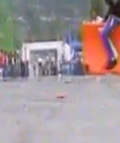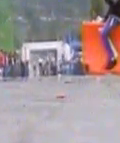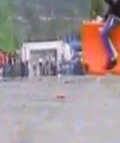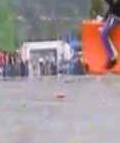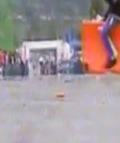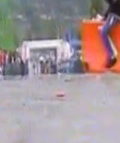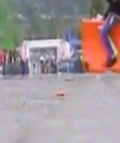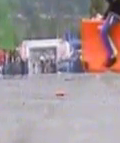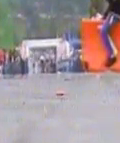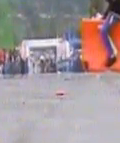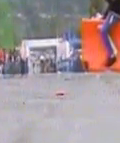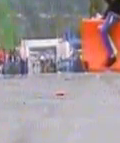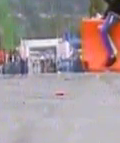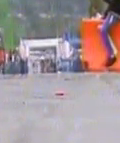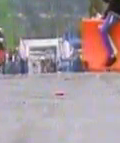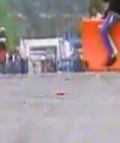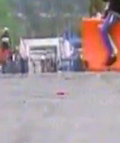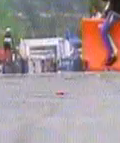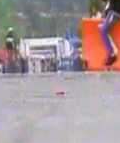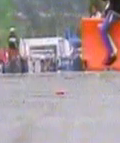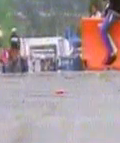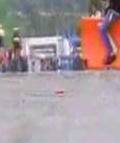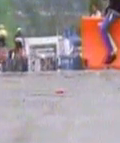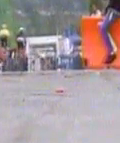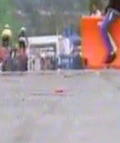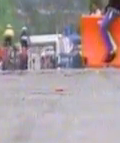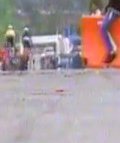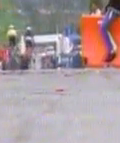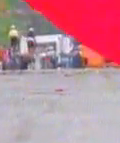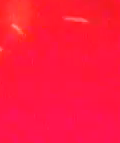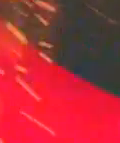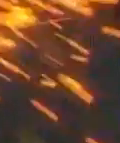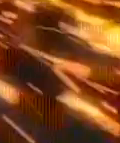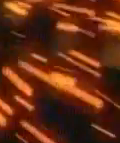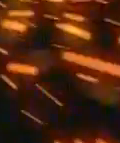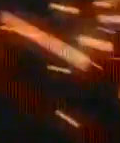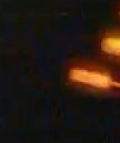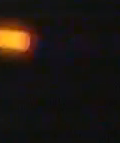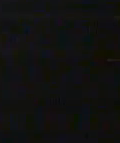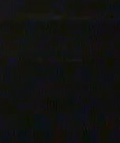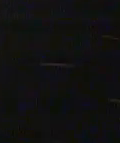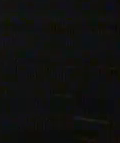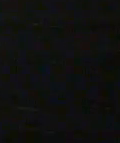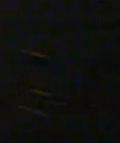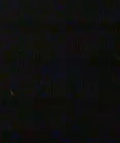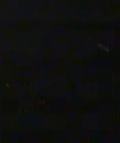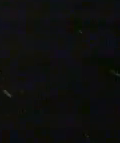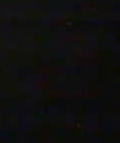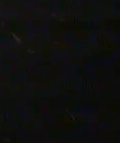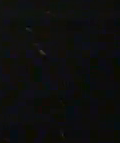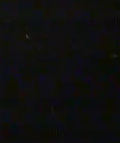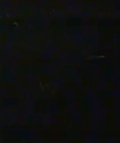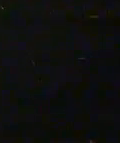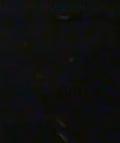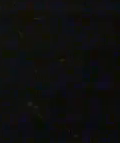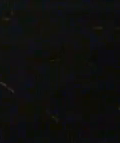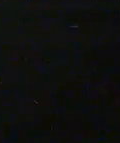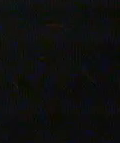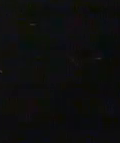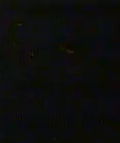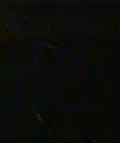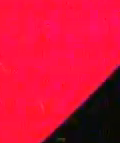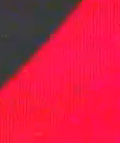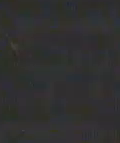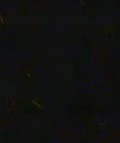resúmenes especiales a las 8:30 y 14 horas. A través de Ecuador TV y Pública